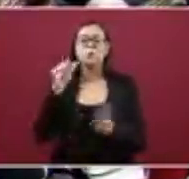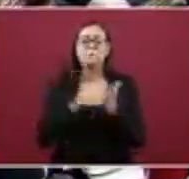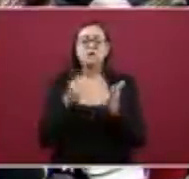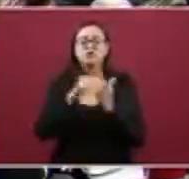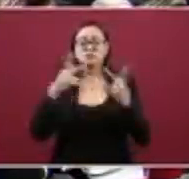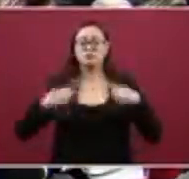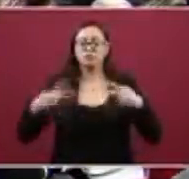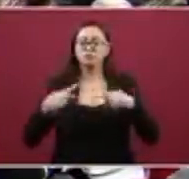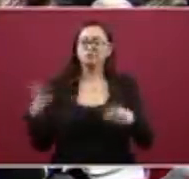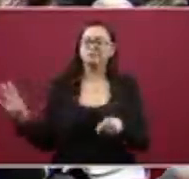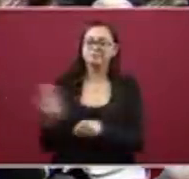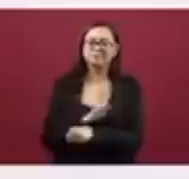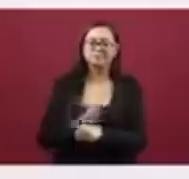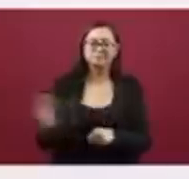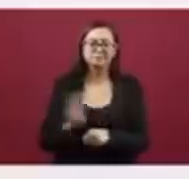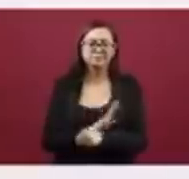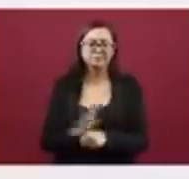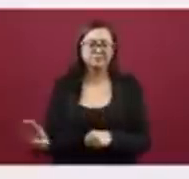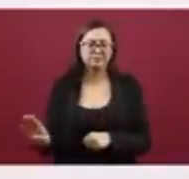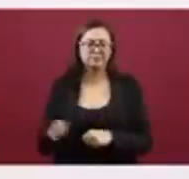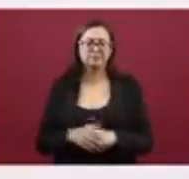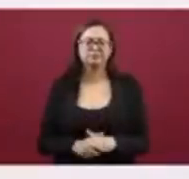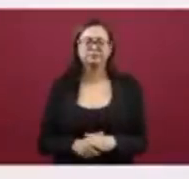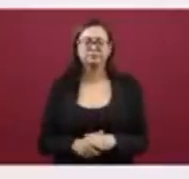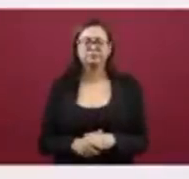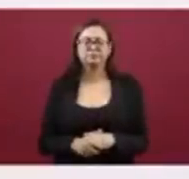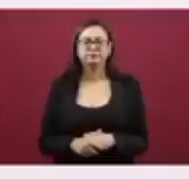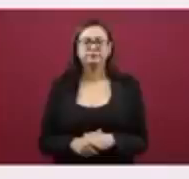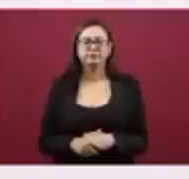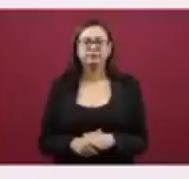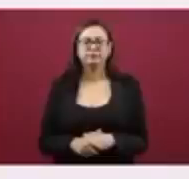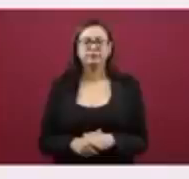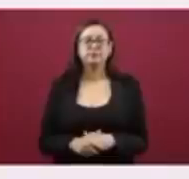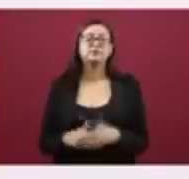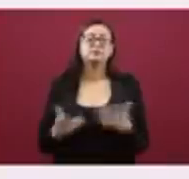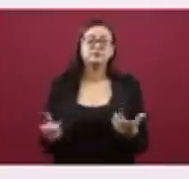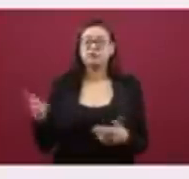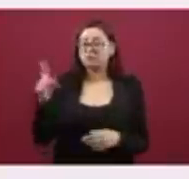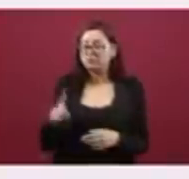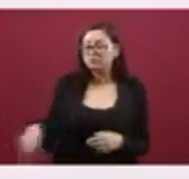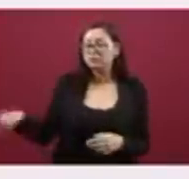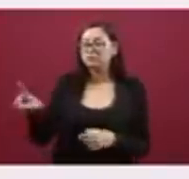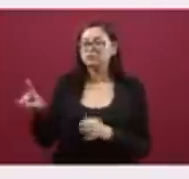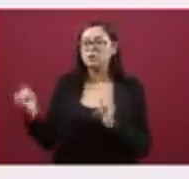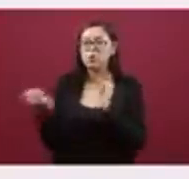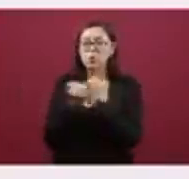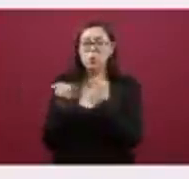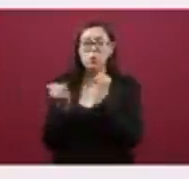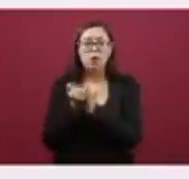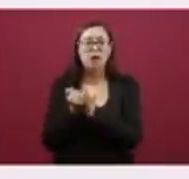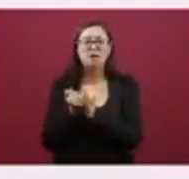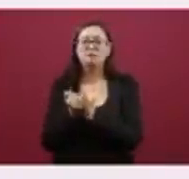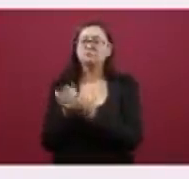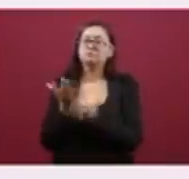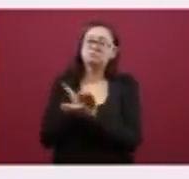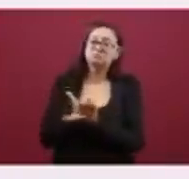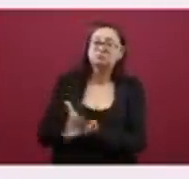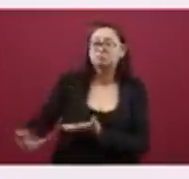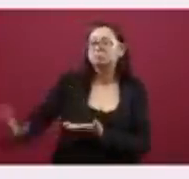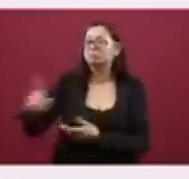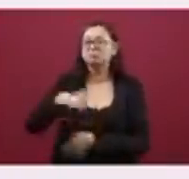personas que están ahora como muchas otras excluidas del sistema